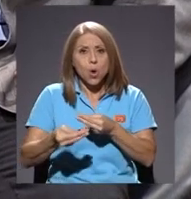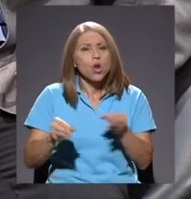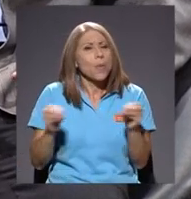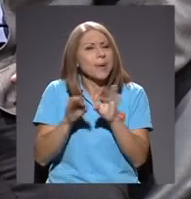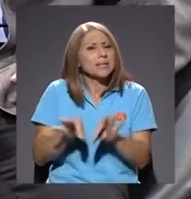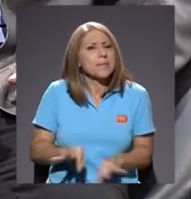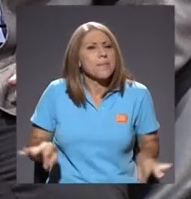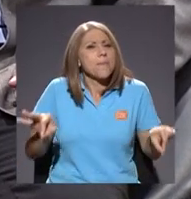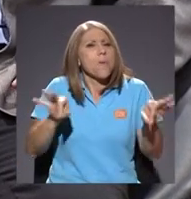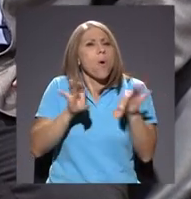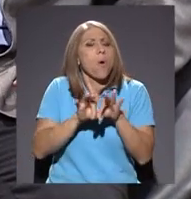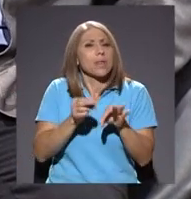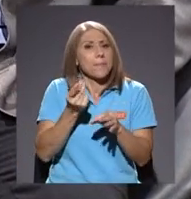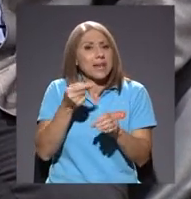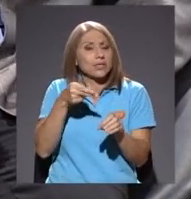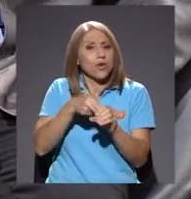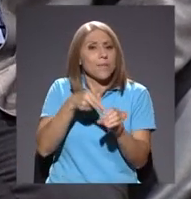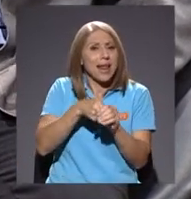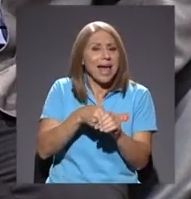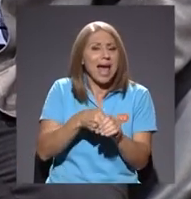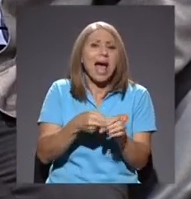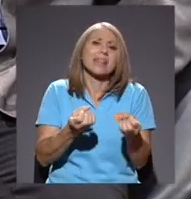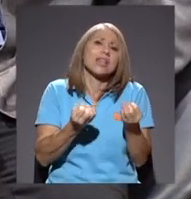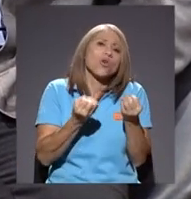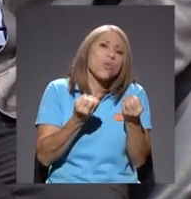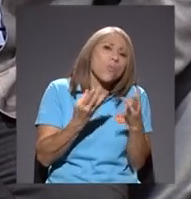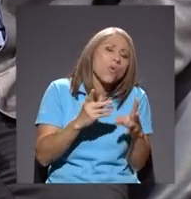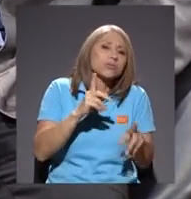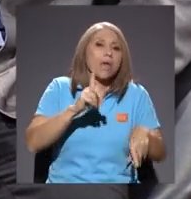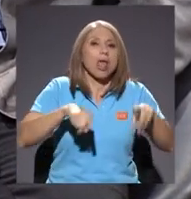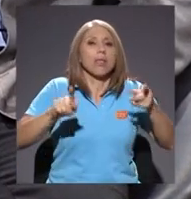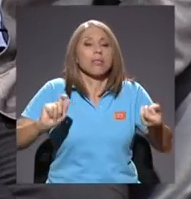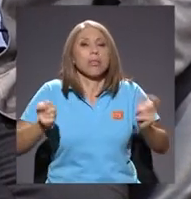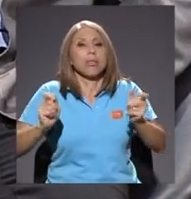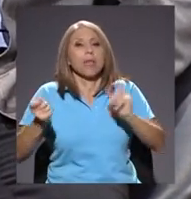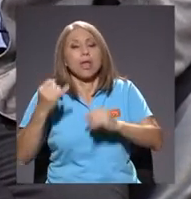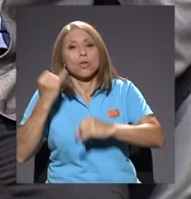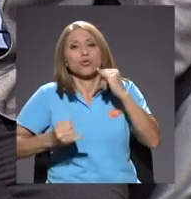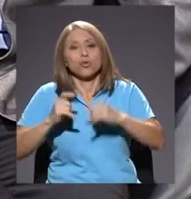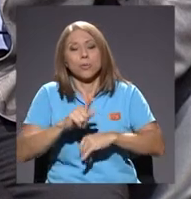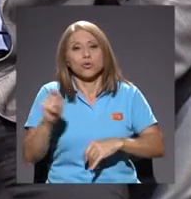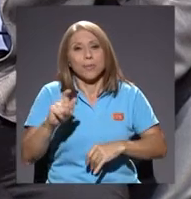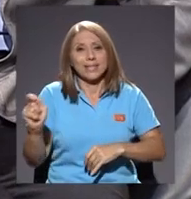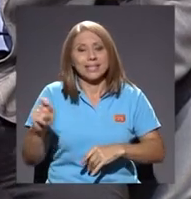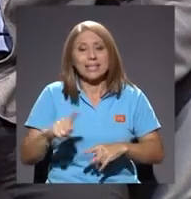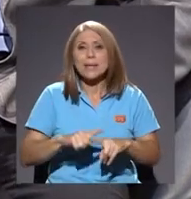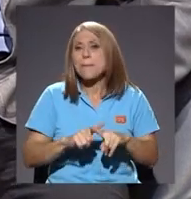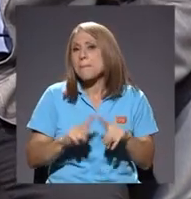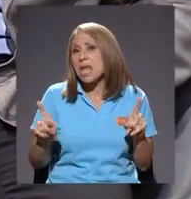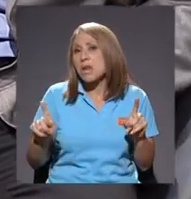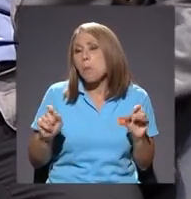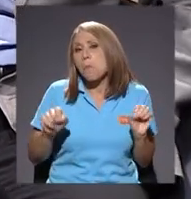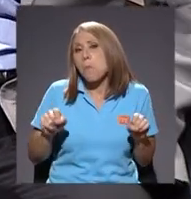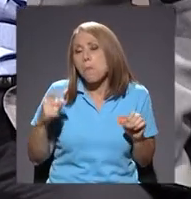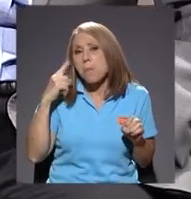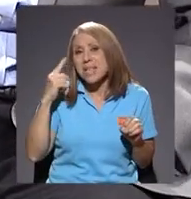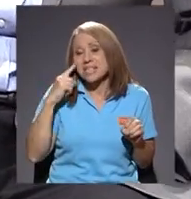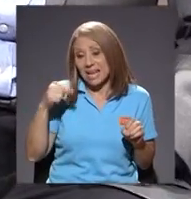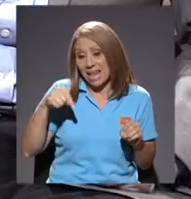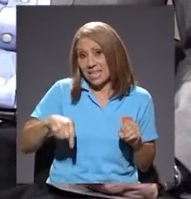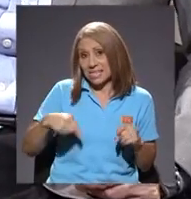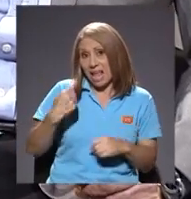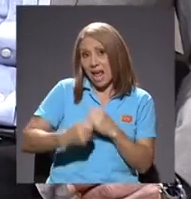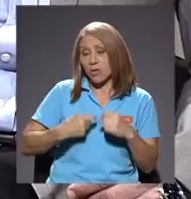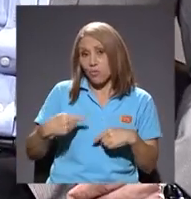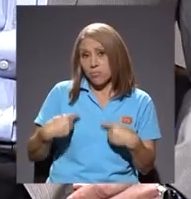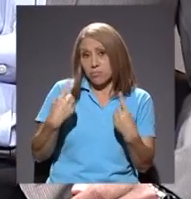ha tenido mucha volatilidad últimos meses pero uno podría pensar que durante este año no